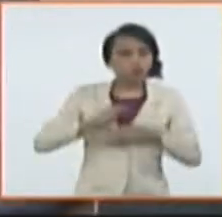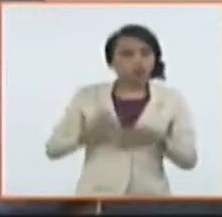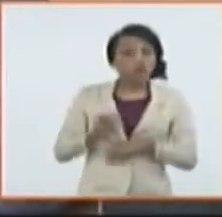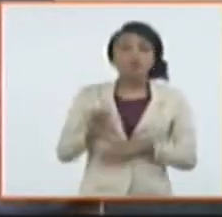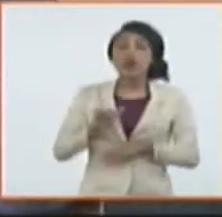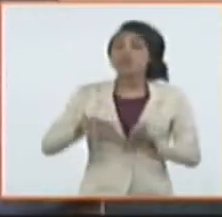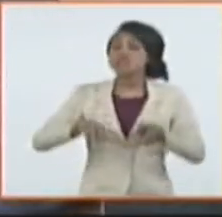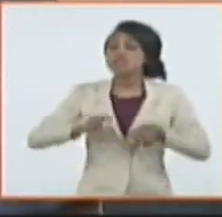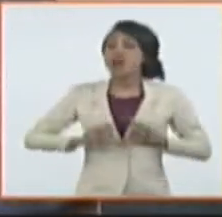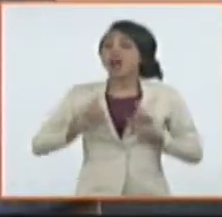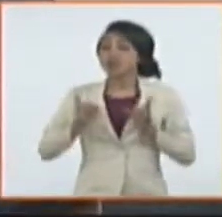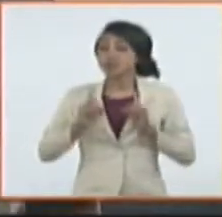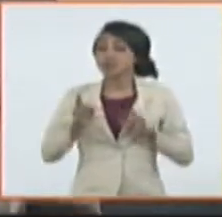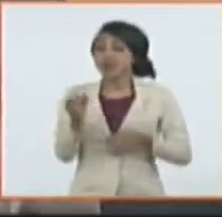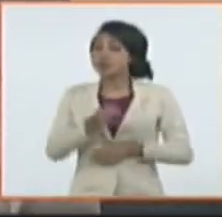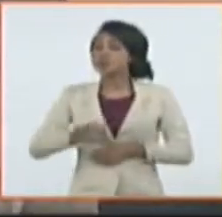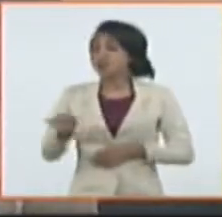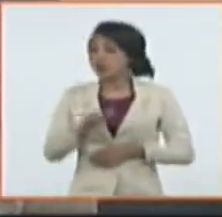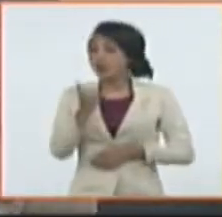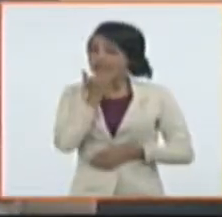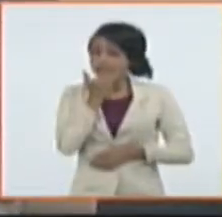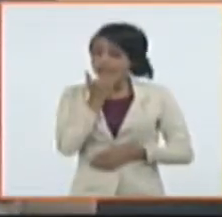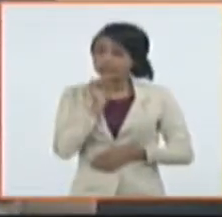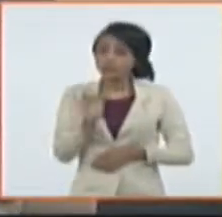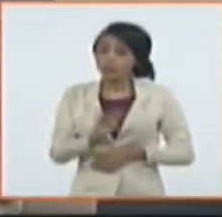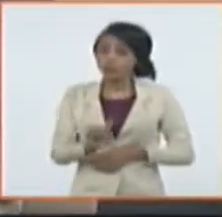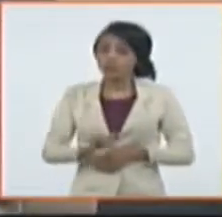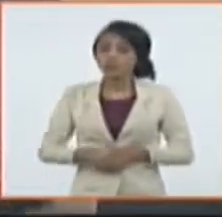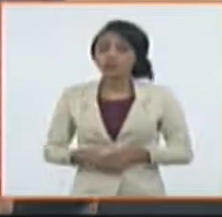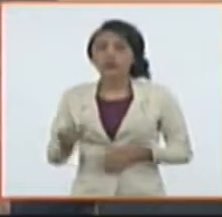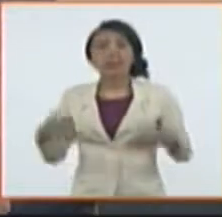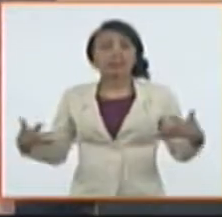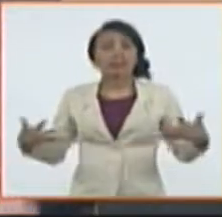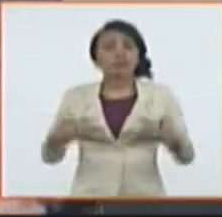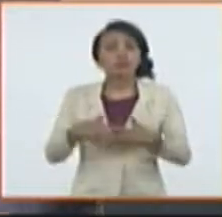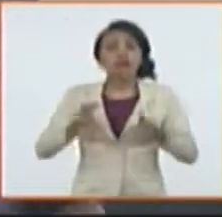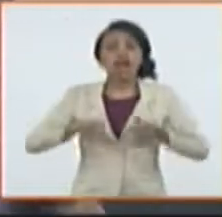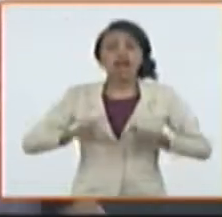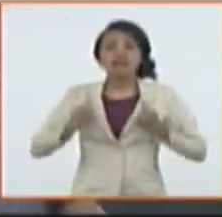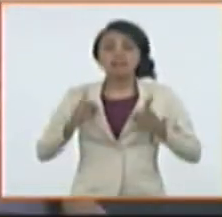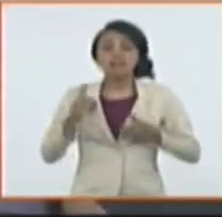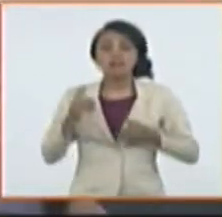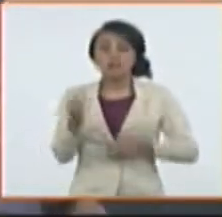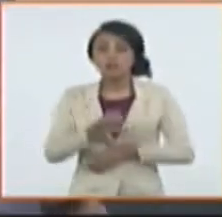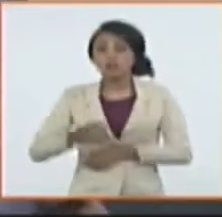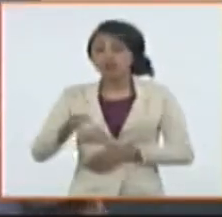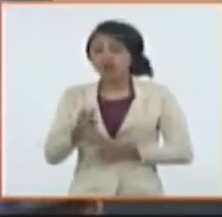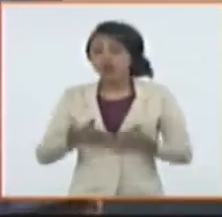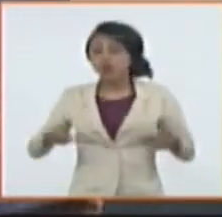municipales, a cómo es la relación asamblea municipal-consejo de la administración.